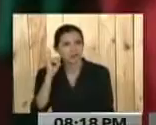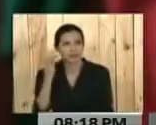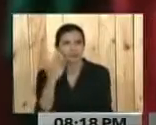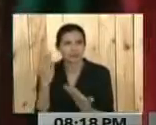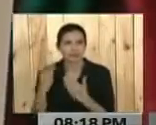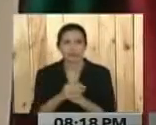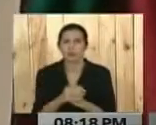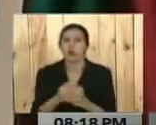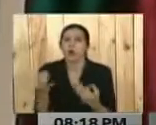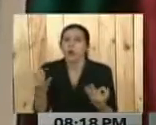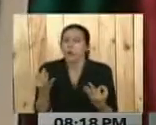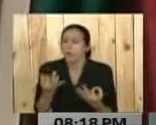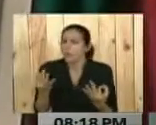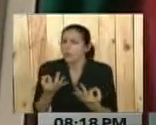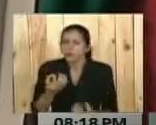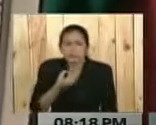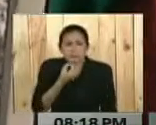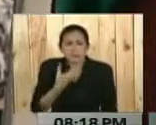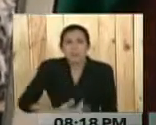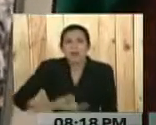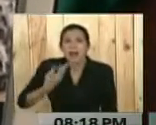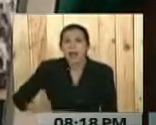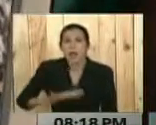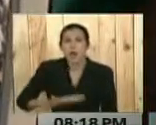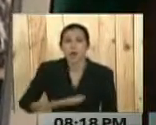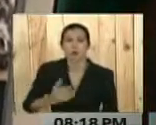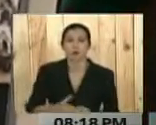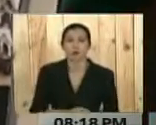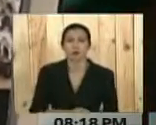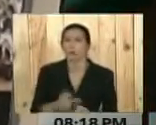Esto vale oro, más que oro.